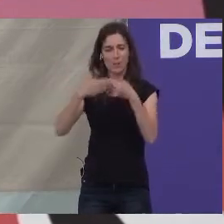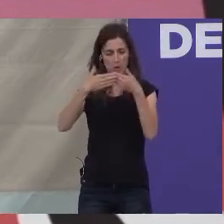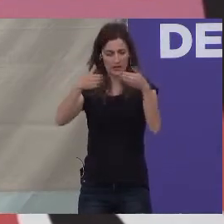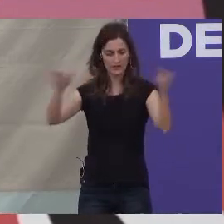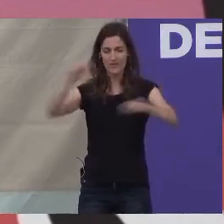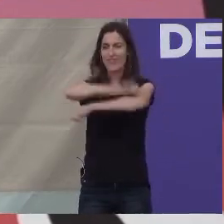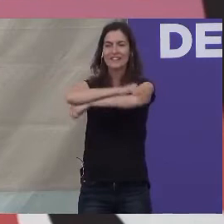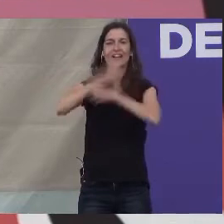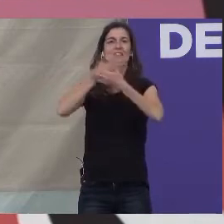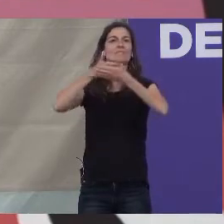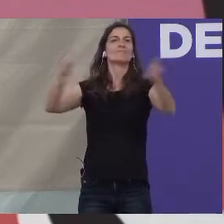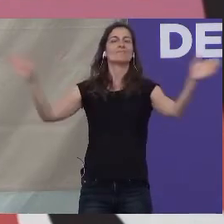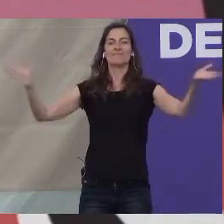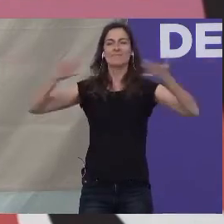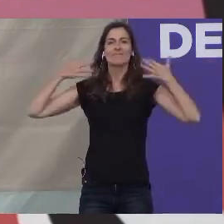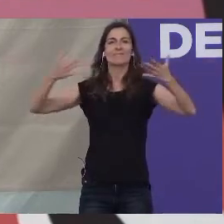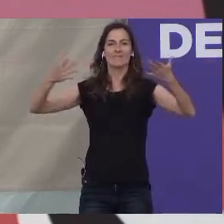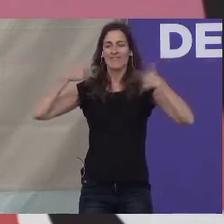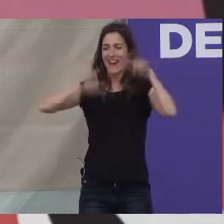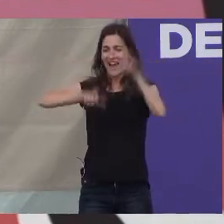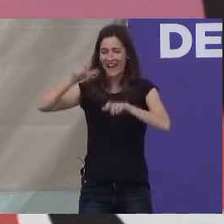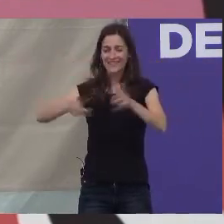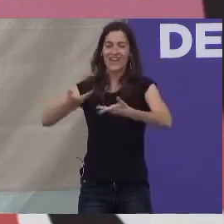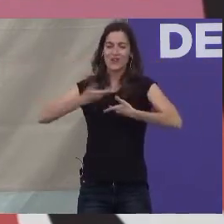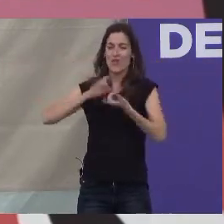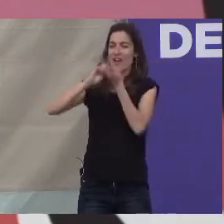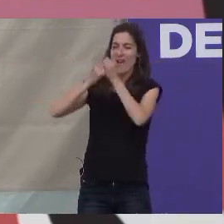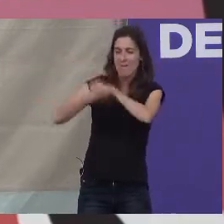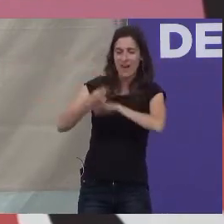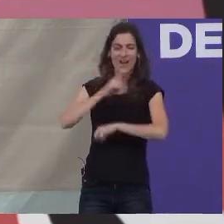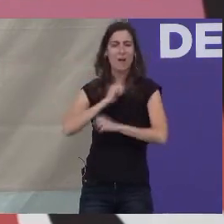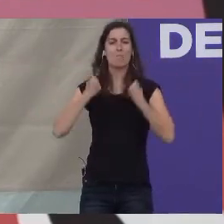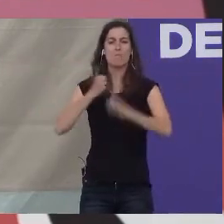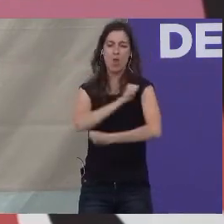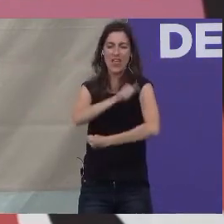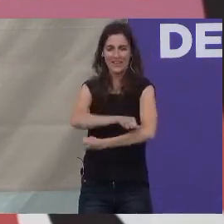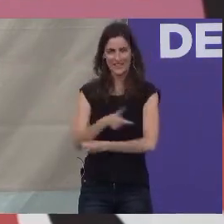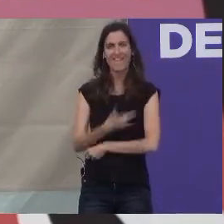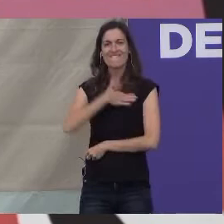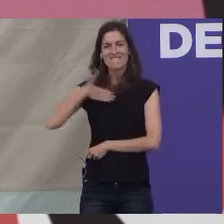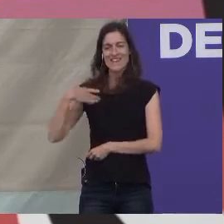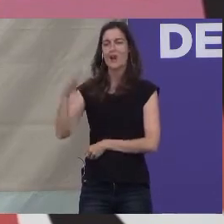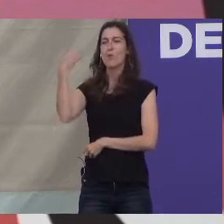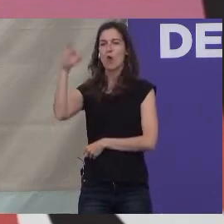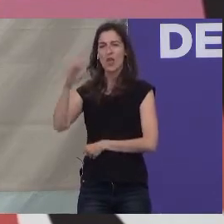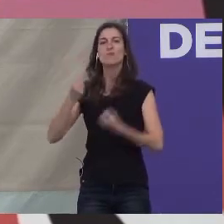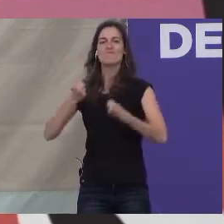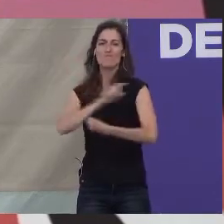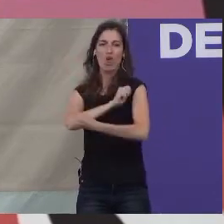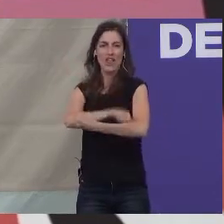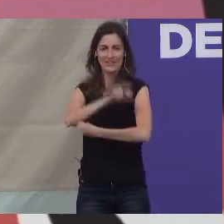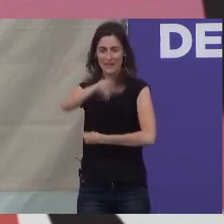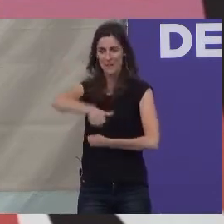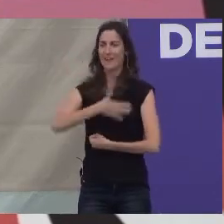las ventanas y que ayude a la gente a cambiar y a empoderarse. Y yo quiero empoderar a Podemos, quiero empoderar a